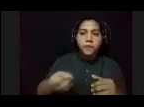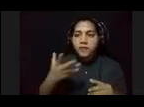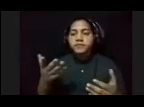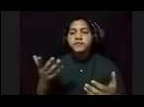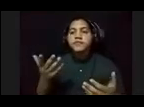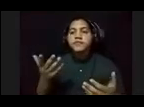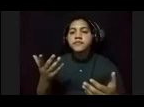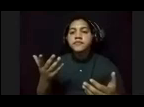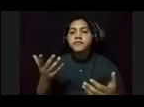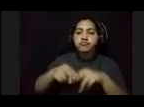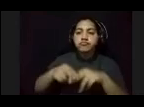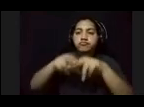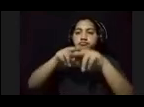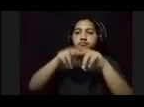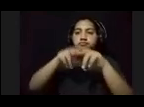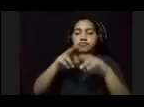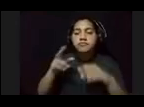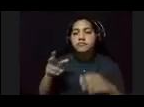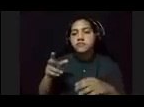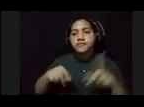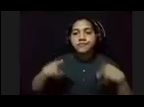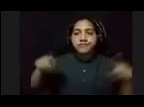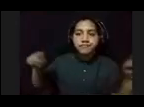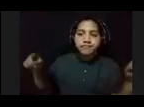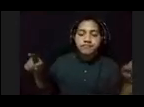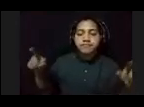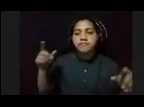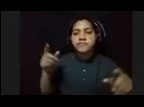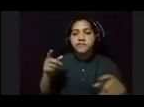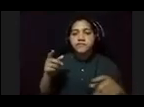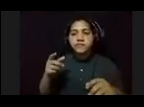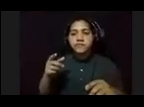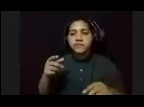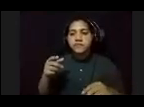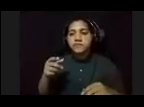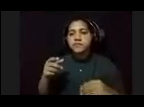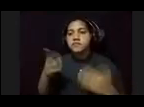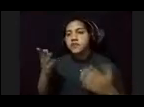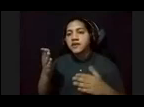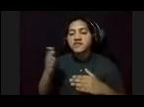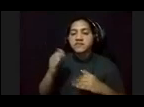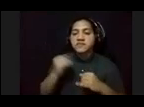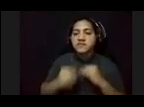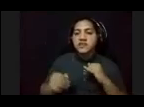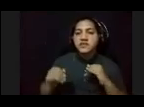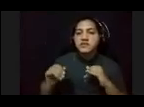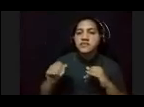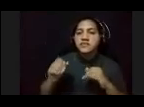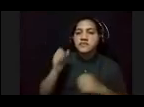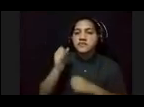en el siglo fue en aumento y se fue diversificando hasta lo que encontramos al finales del siglo XIX e inicios del siglo